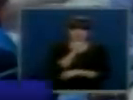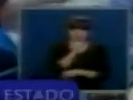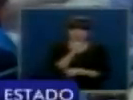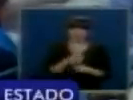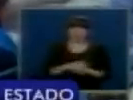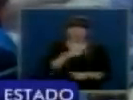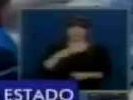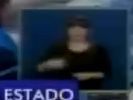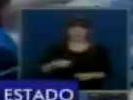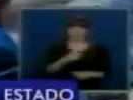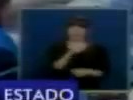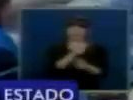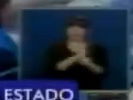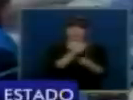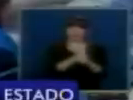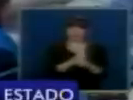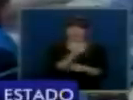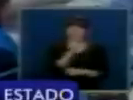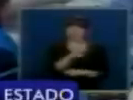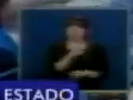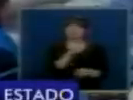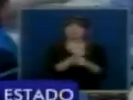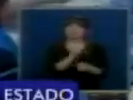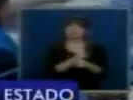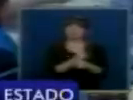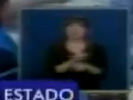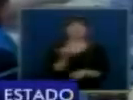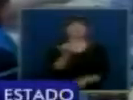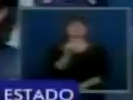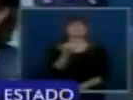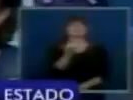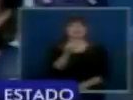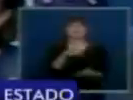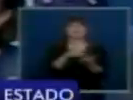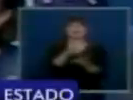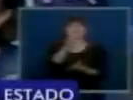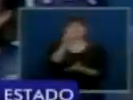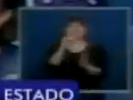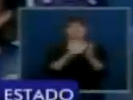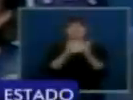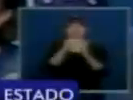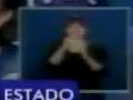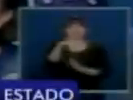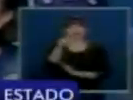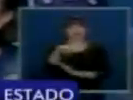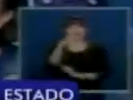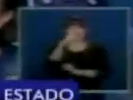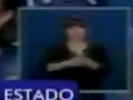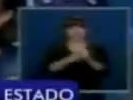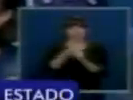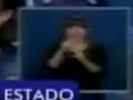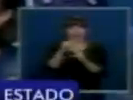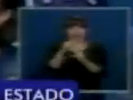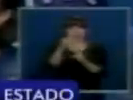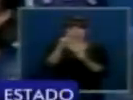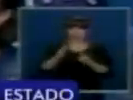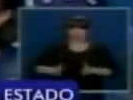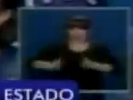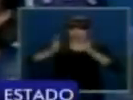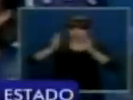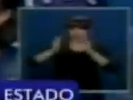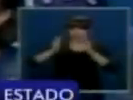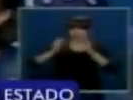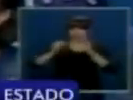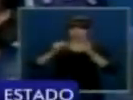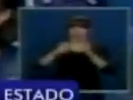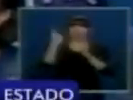ejecutivo. En esa misma institución también se pagan 60 millones de colones anuales en alquiler de un edificio en el que